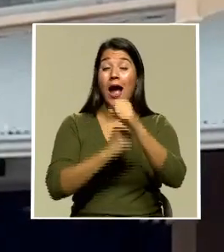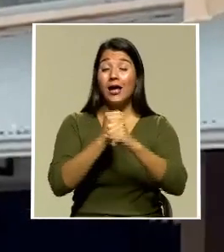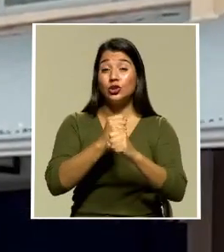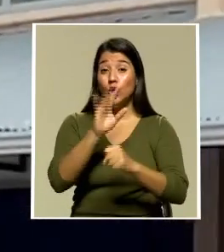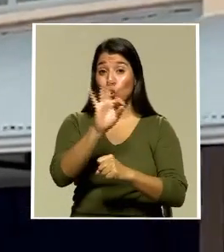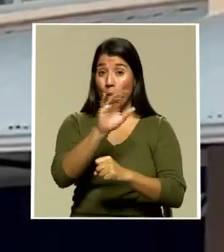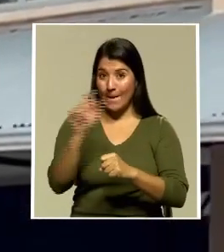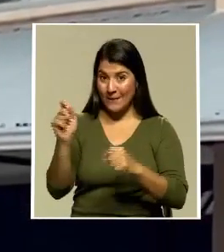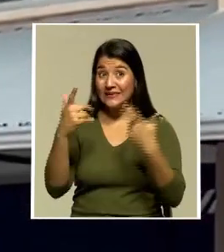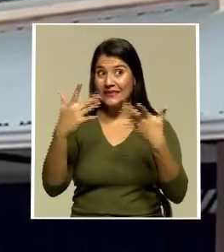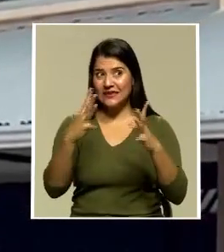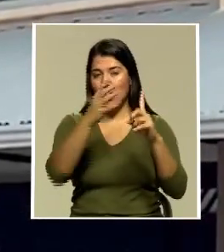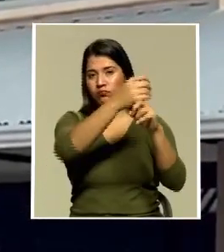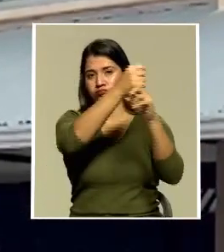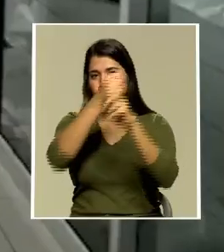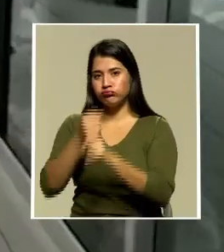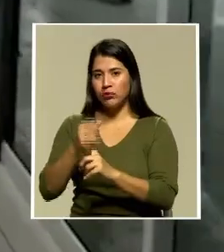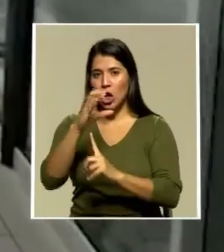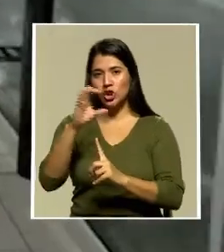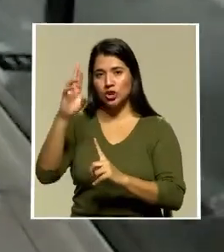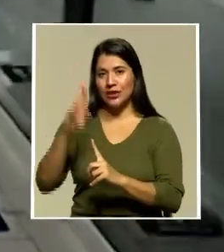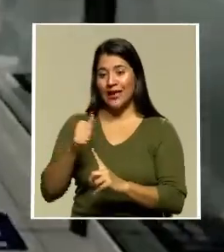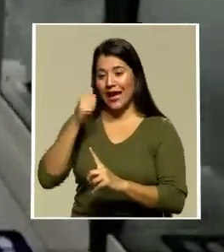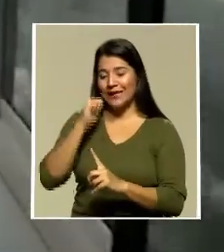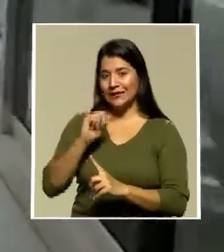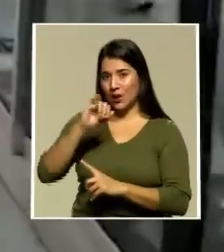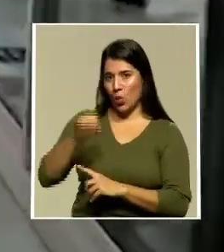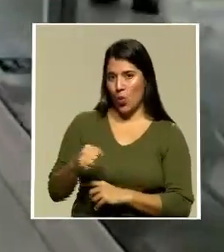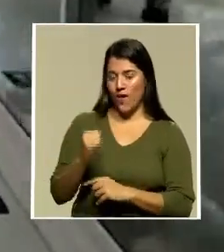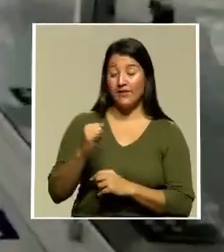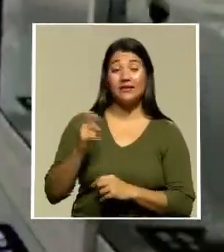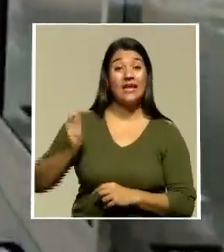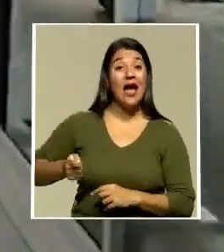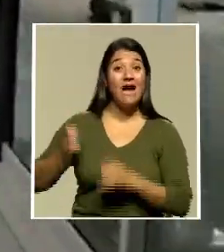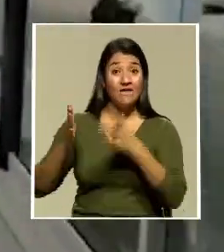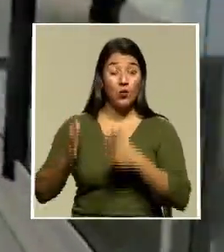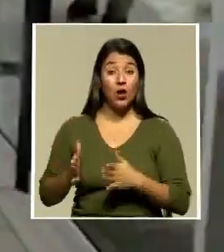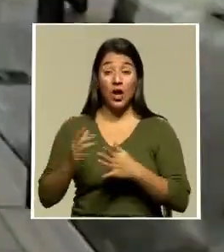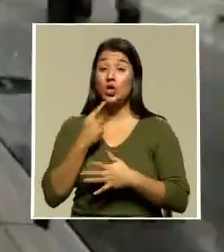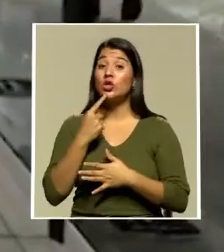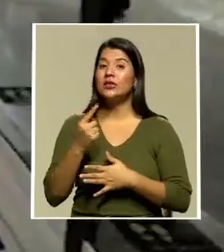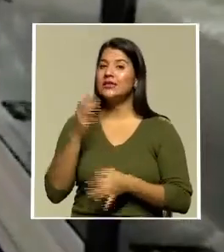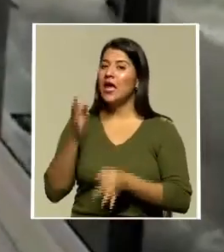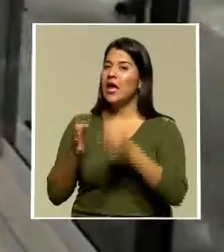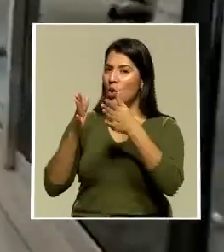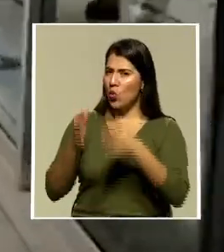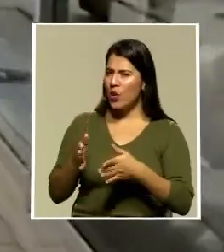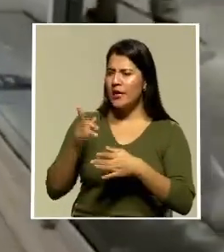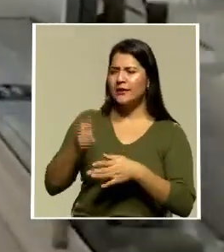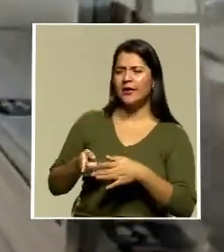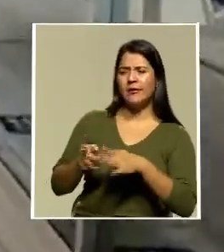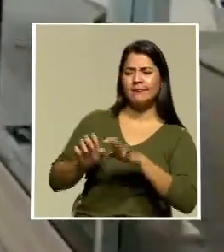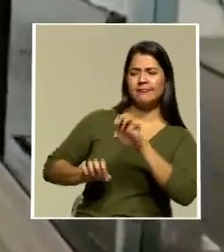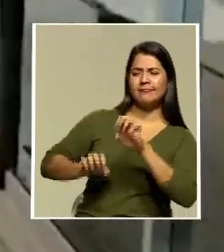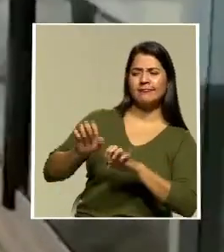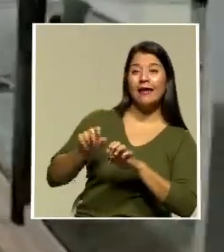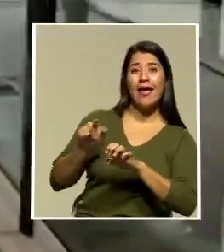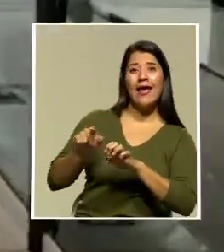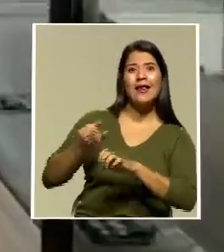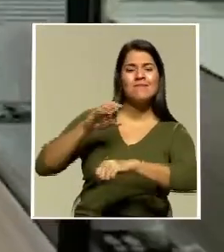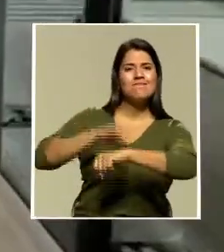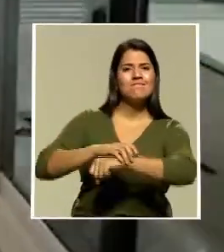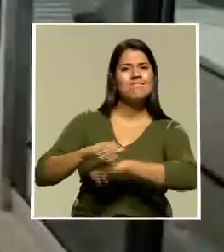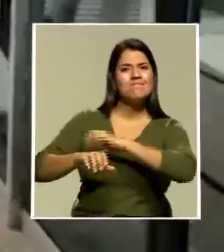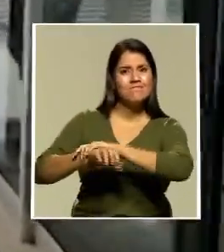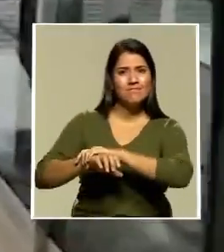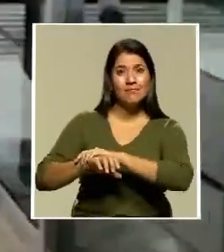que fue extraditado a Costa Rica este jueves. Para el abogado de Víquez, el juez debe valorar que estuvo detenido durante todo ese